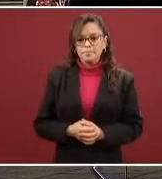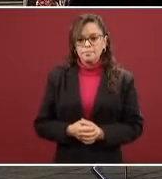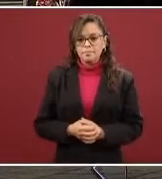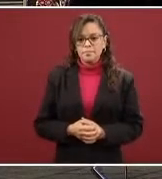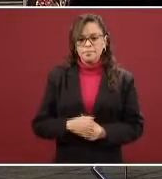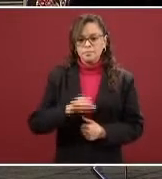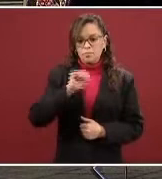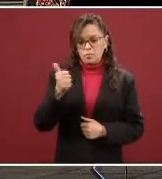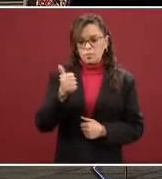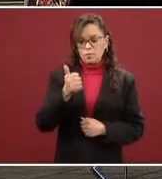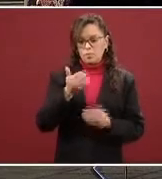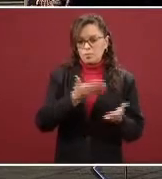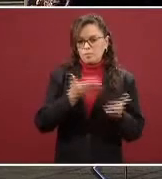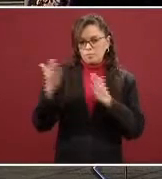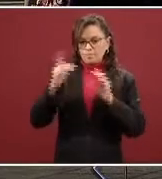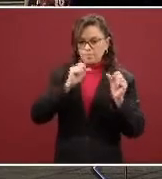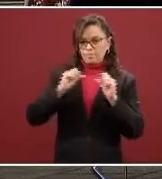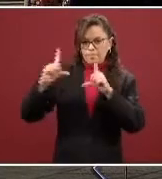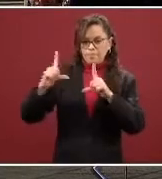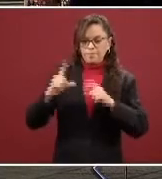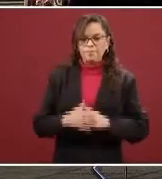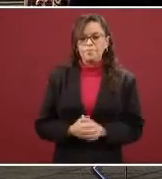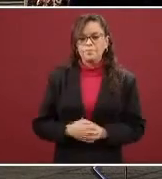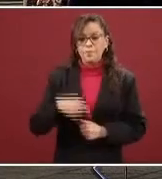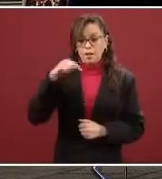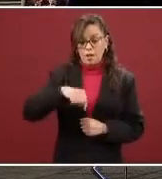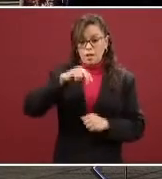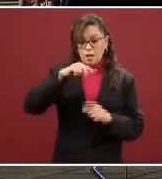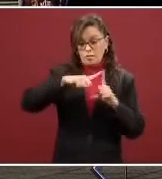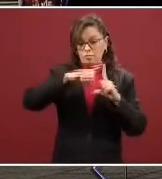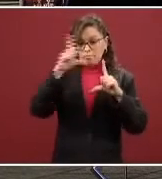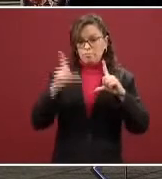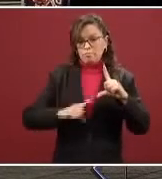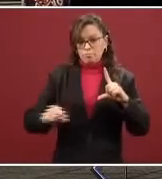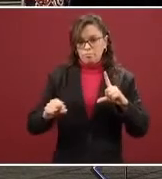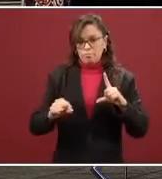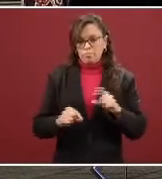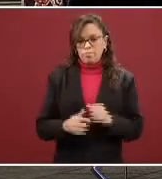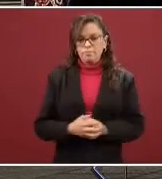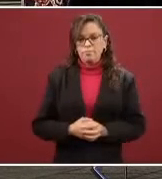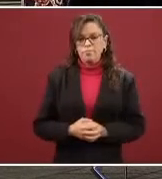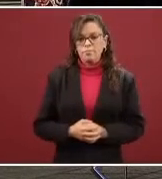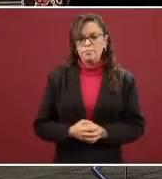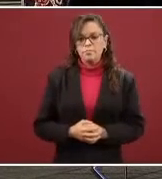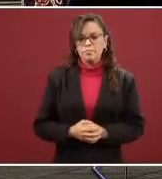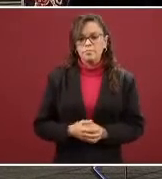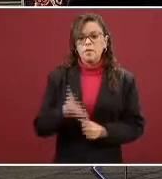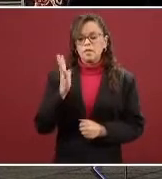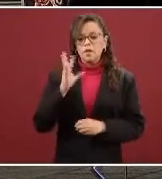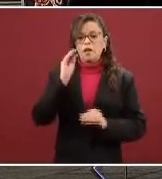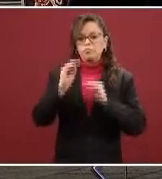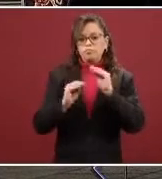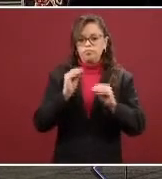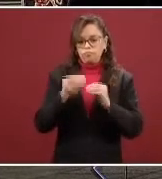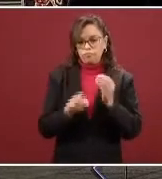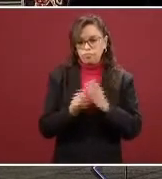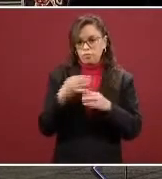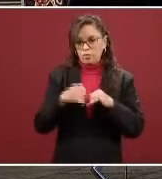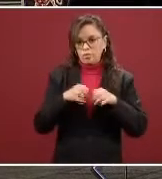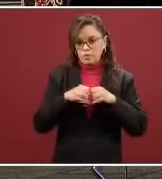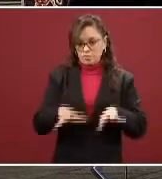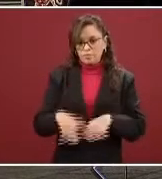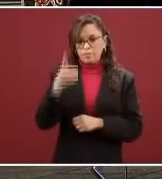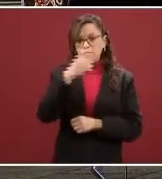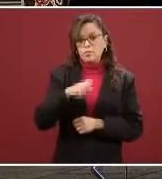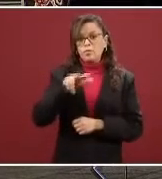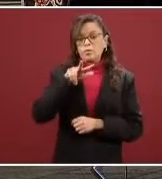por favor. El panorama nacional. El día de hoy tenemos una actualización ya a